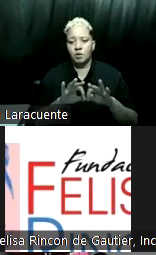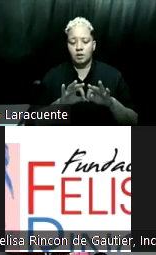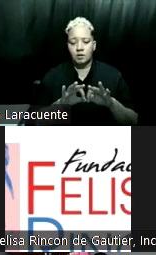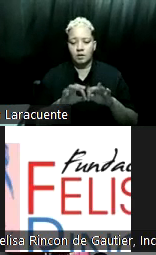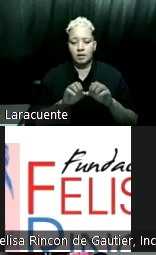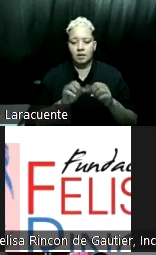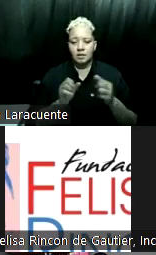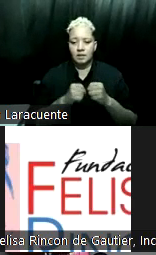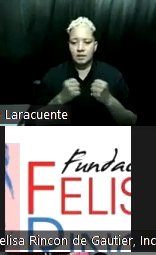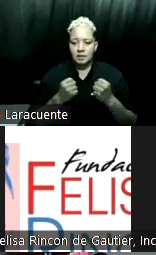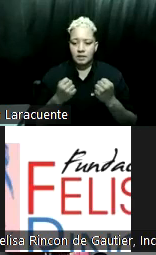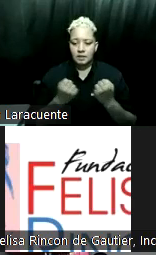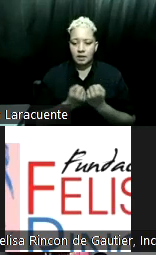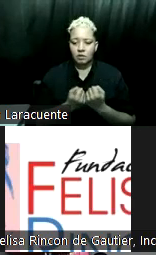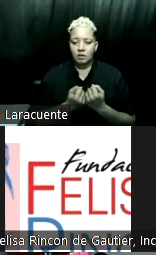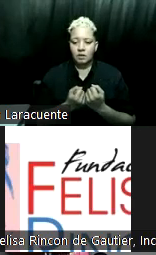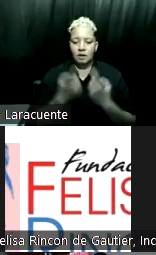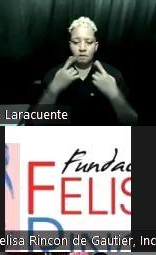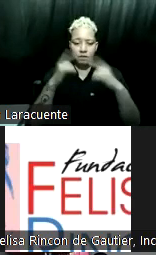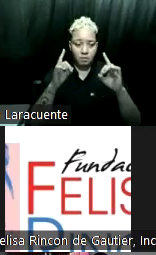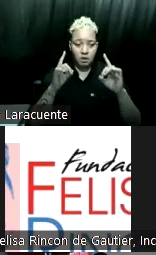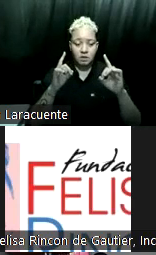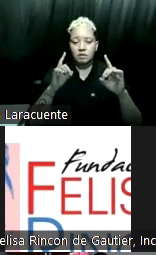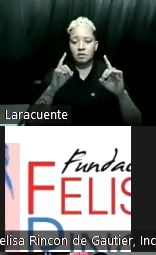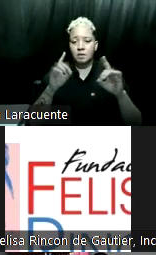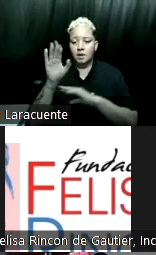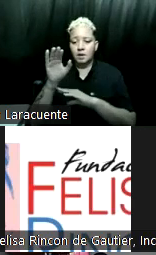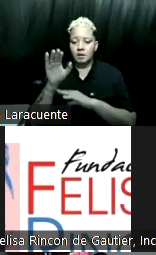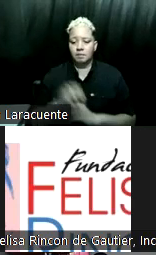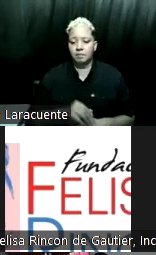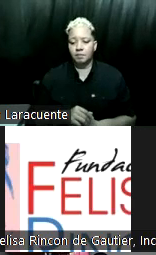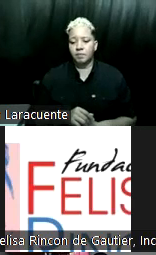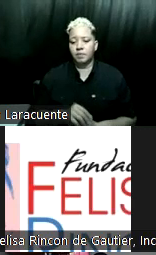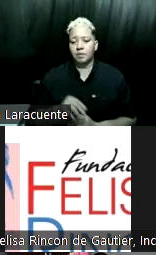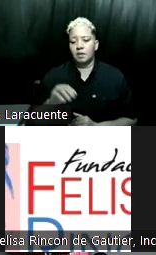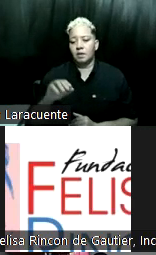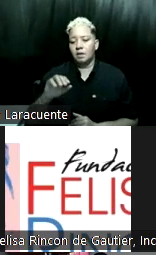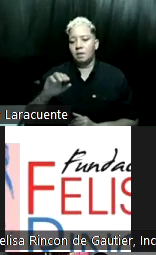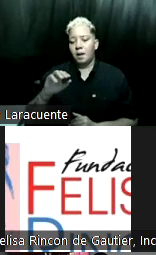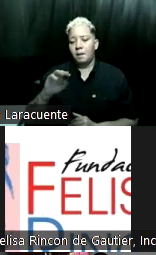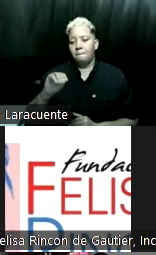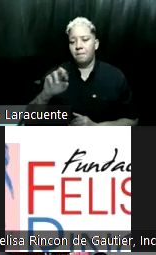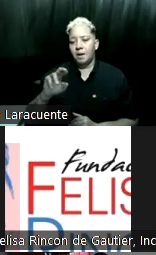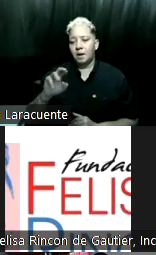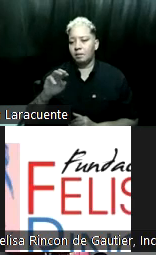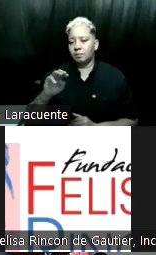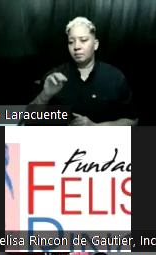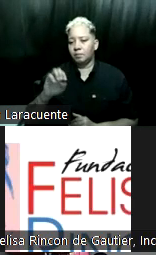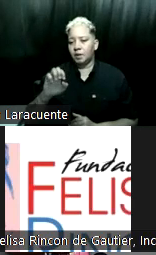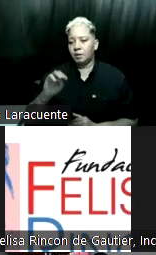fama del baloncesto. Estos son el Naismith Memorial de